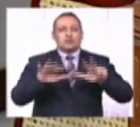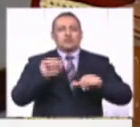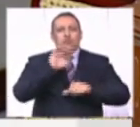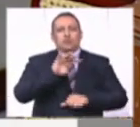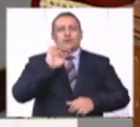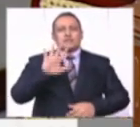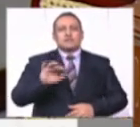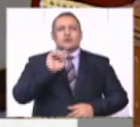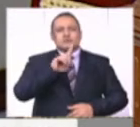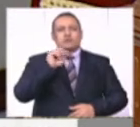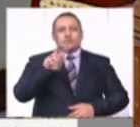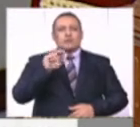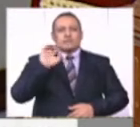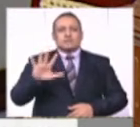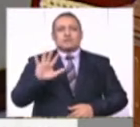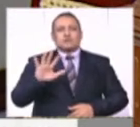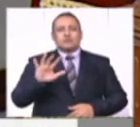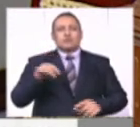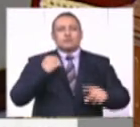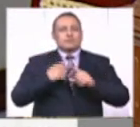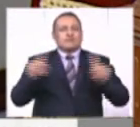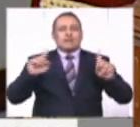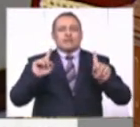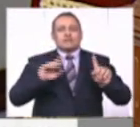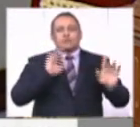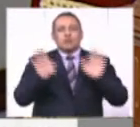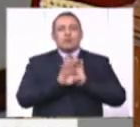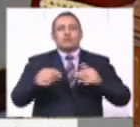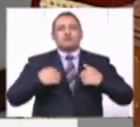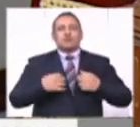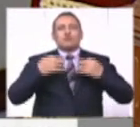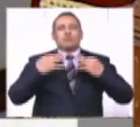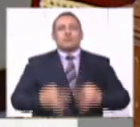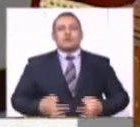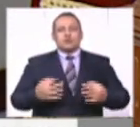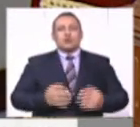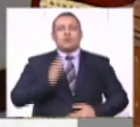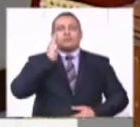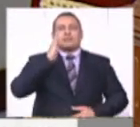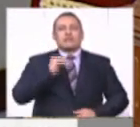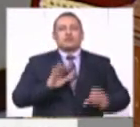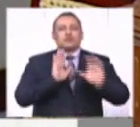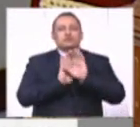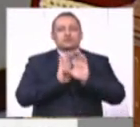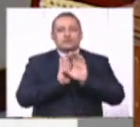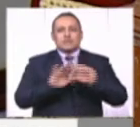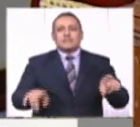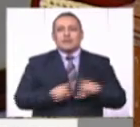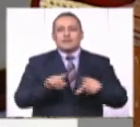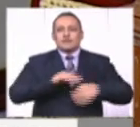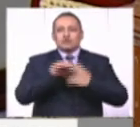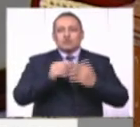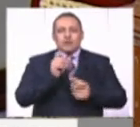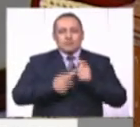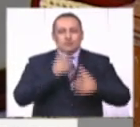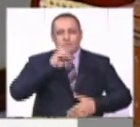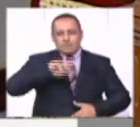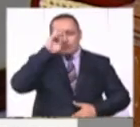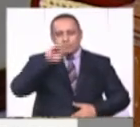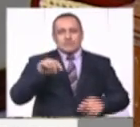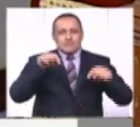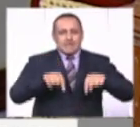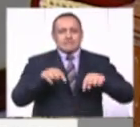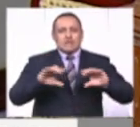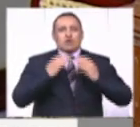45 y 125 por el contrario he cumplido con el mandato constitucional todos los peruanos y el